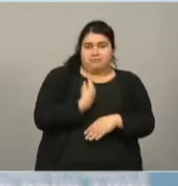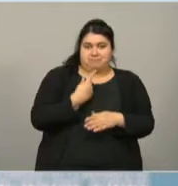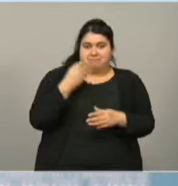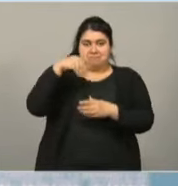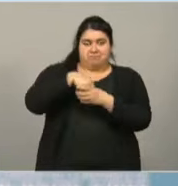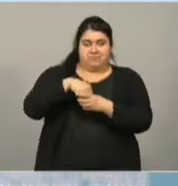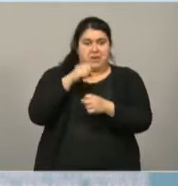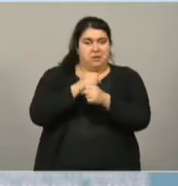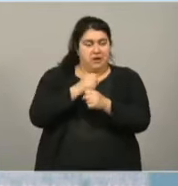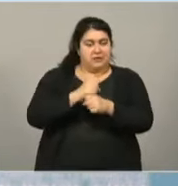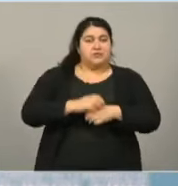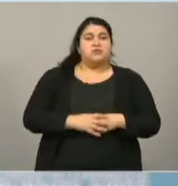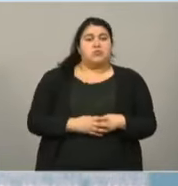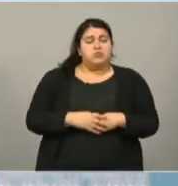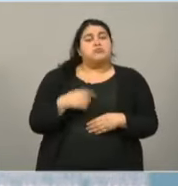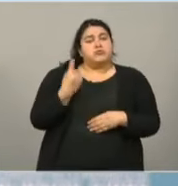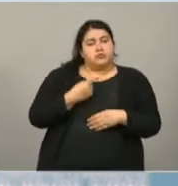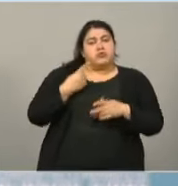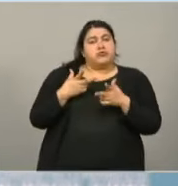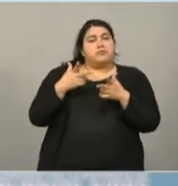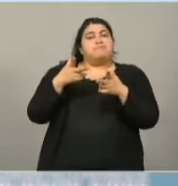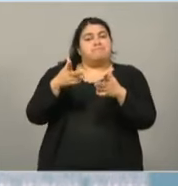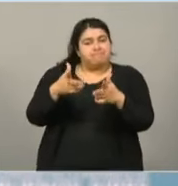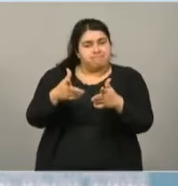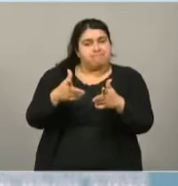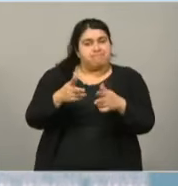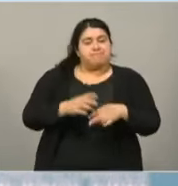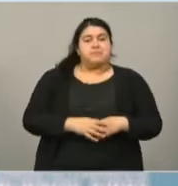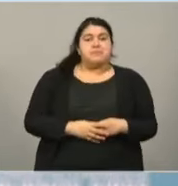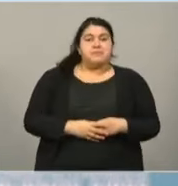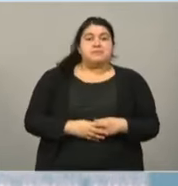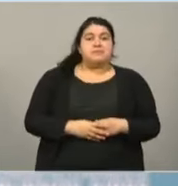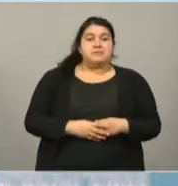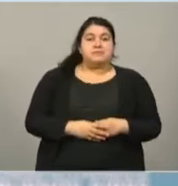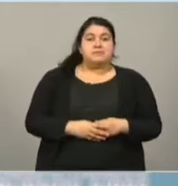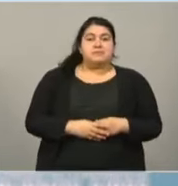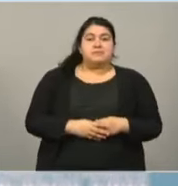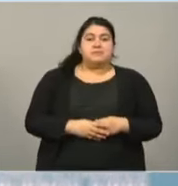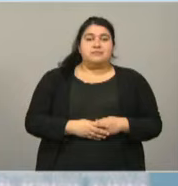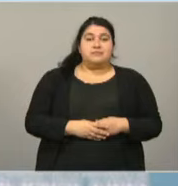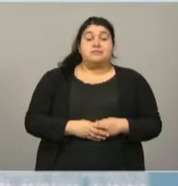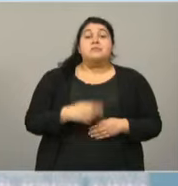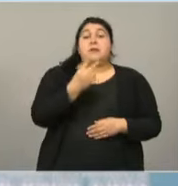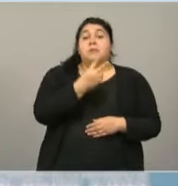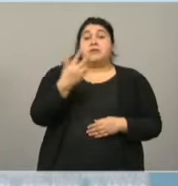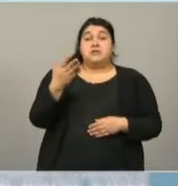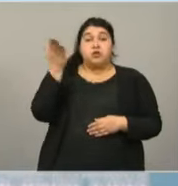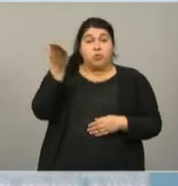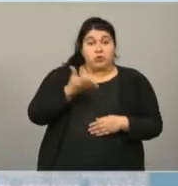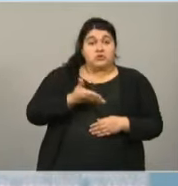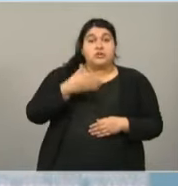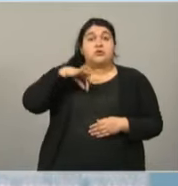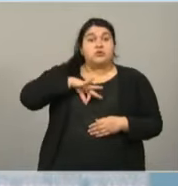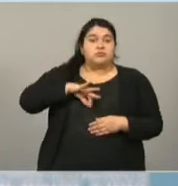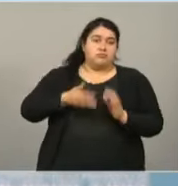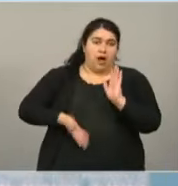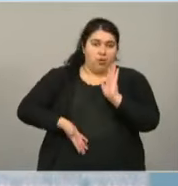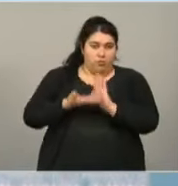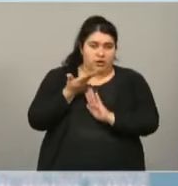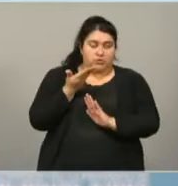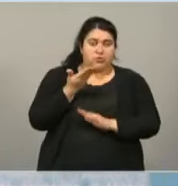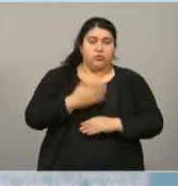eh estamos en condiciones de decir hoy que vamos dar un 25% de